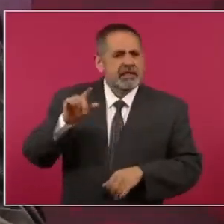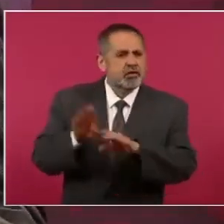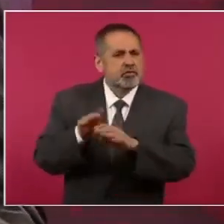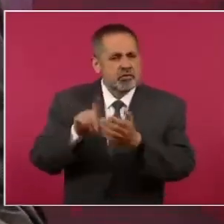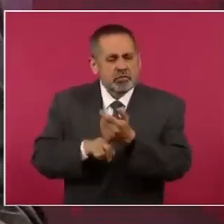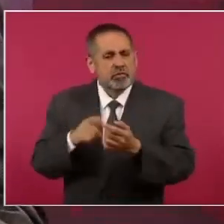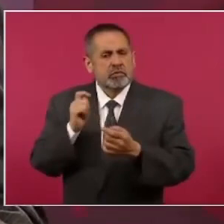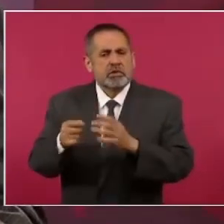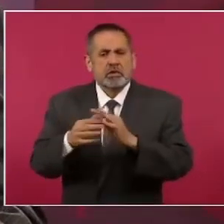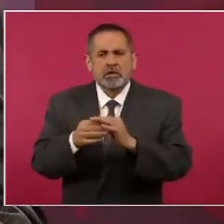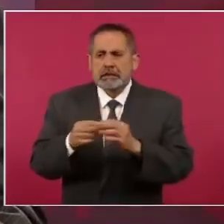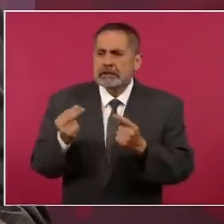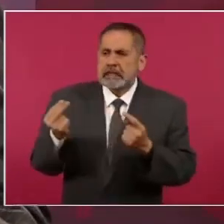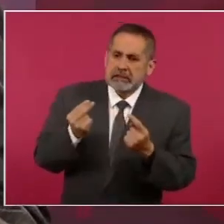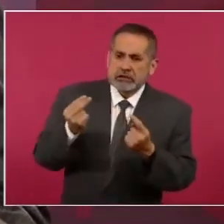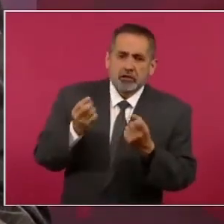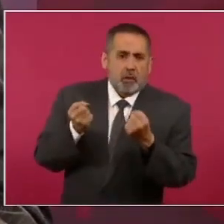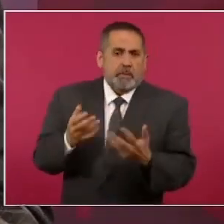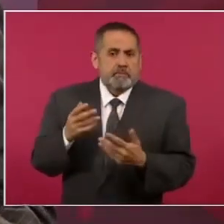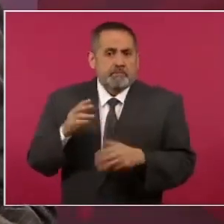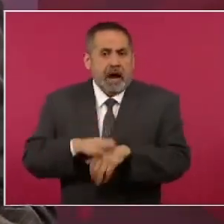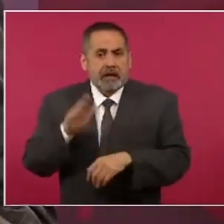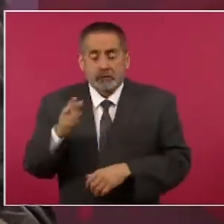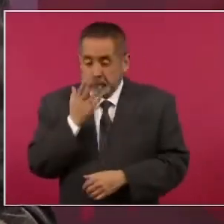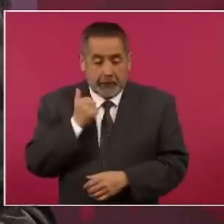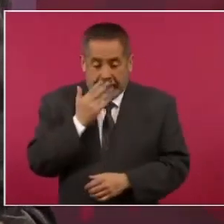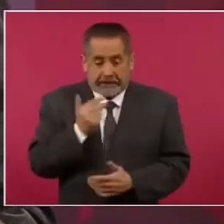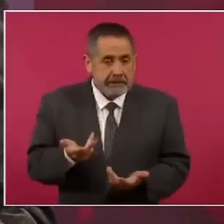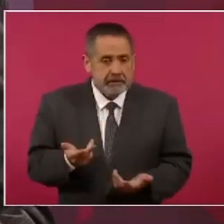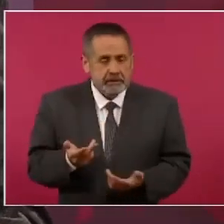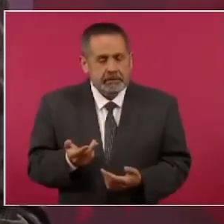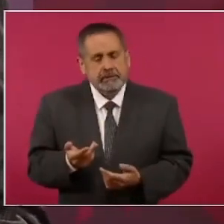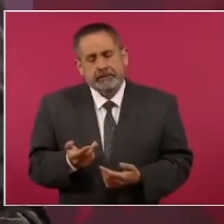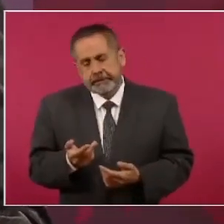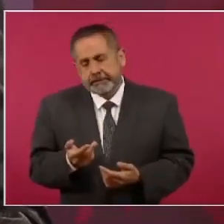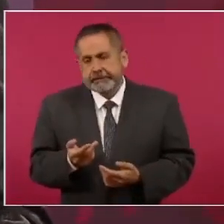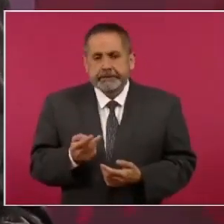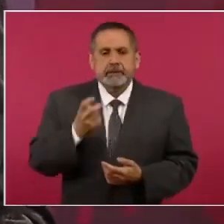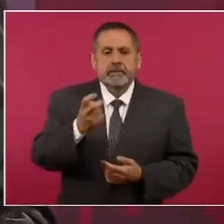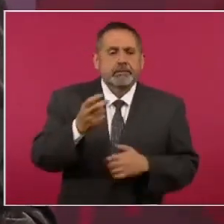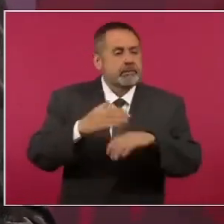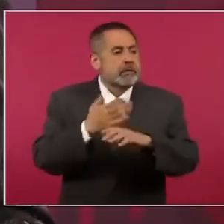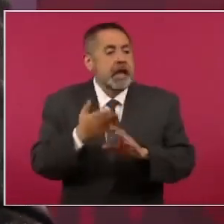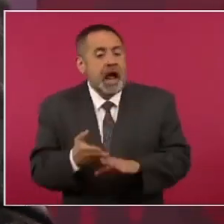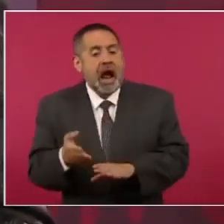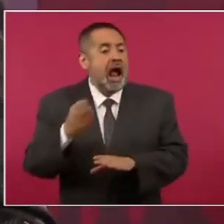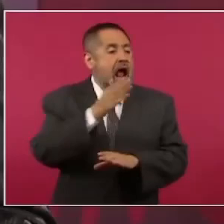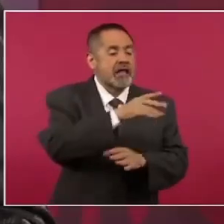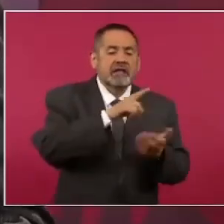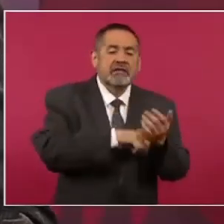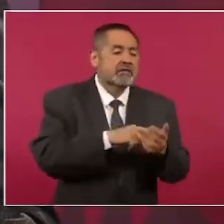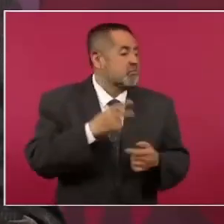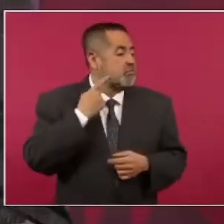que necesitamos. Todo esto tiene que ver con una política